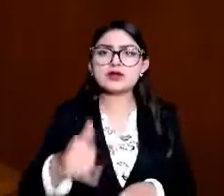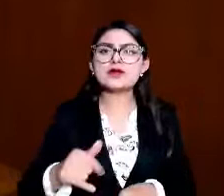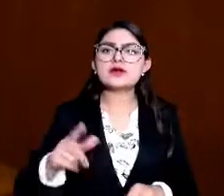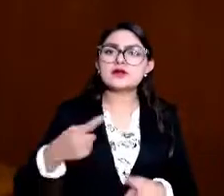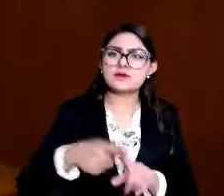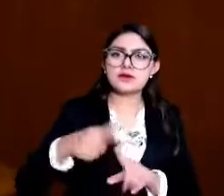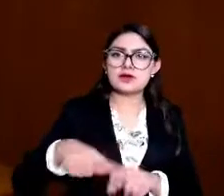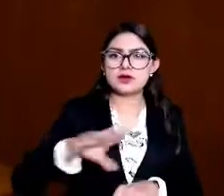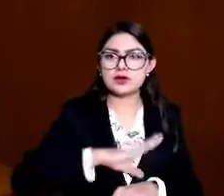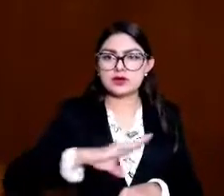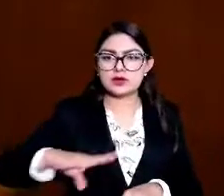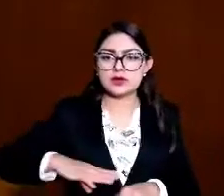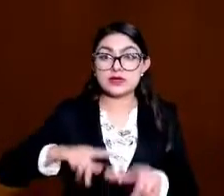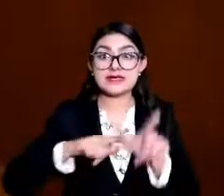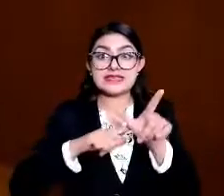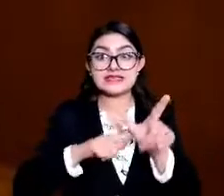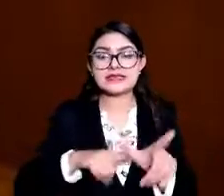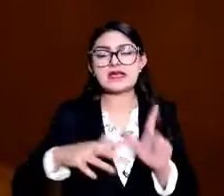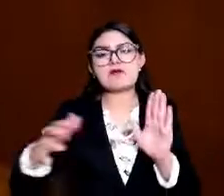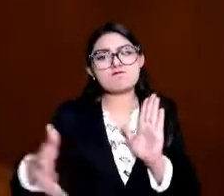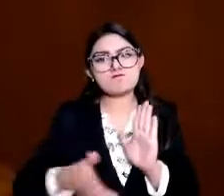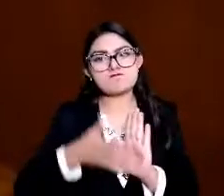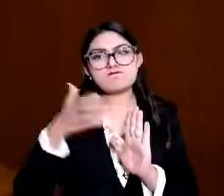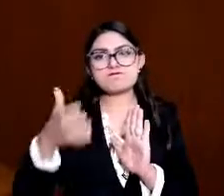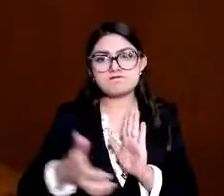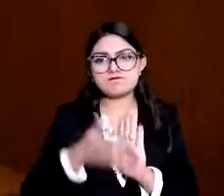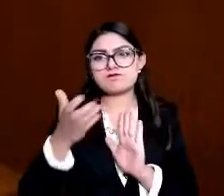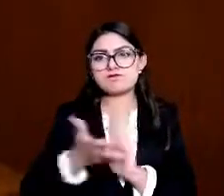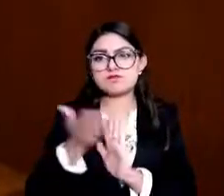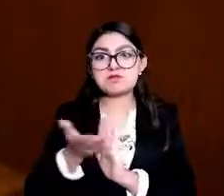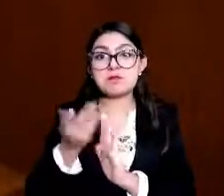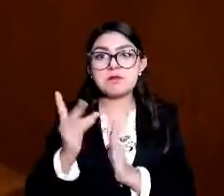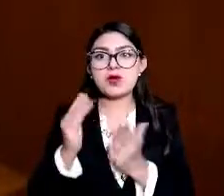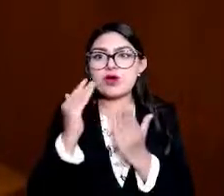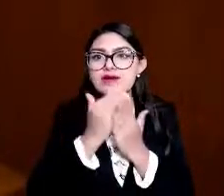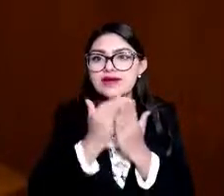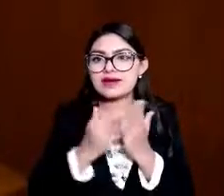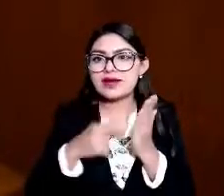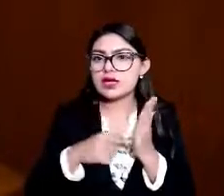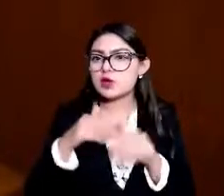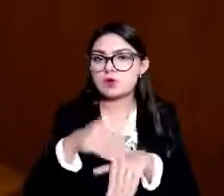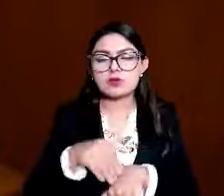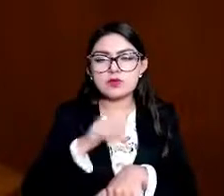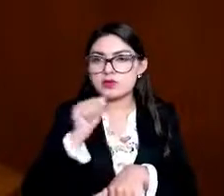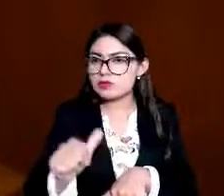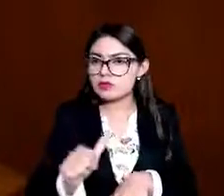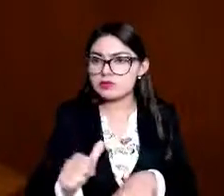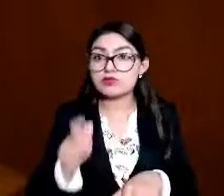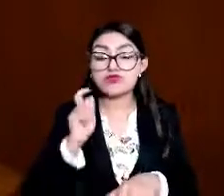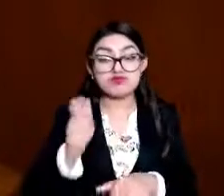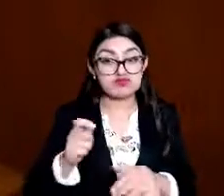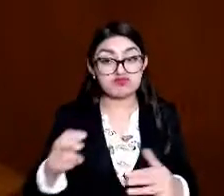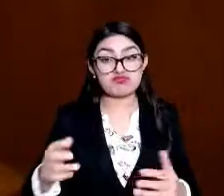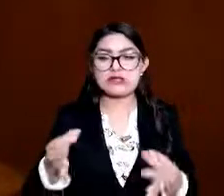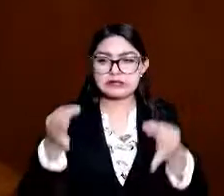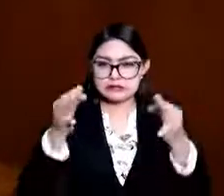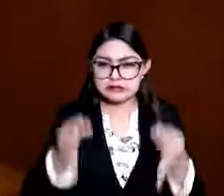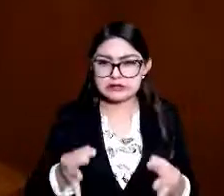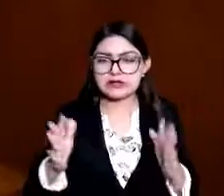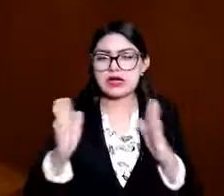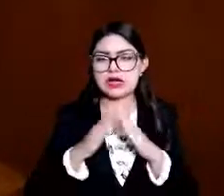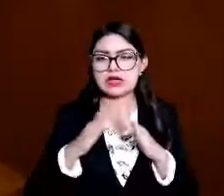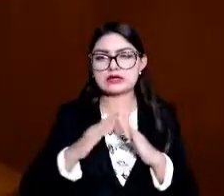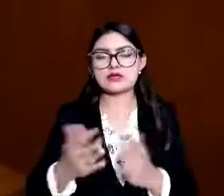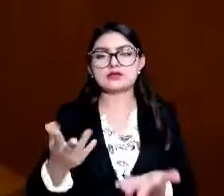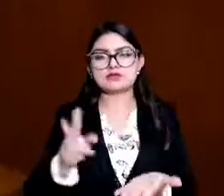desarrollos habitacionales pese a que no se cumple con el objetivo de brindarles casas dignas, de calidad a todos